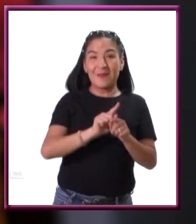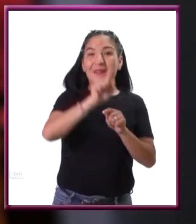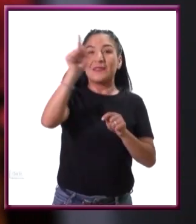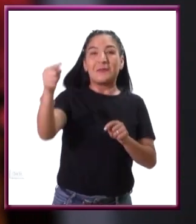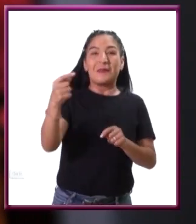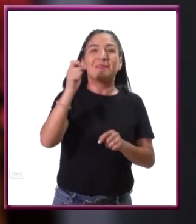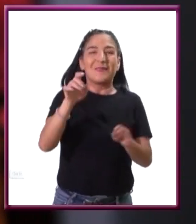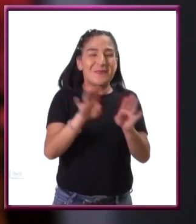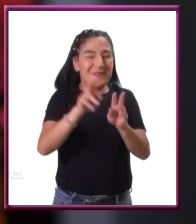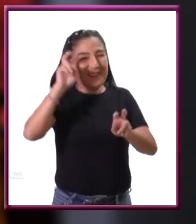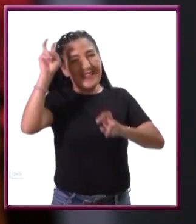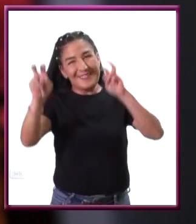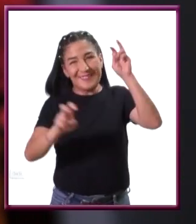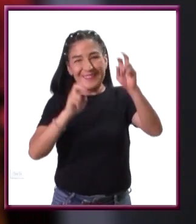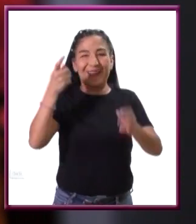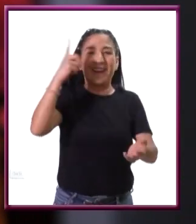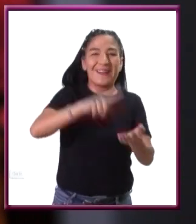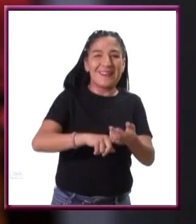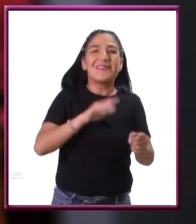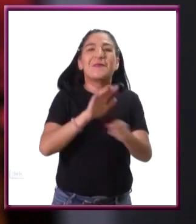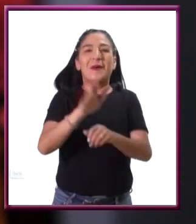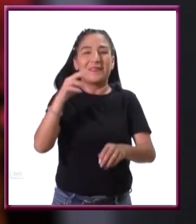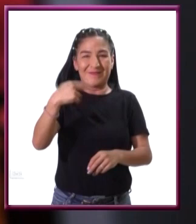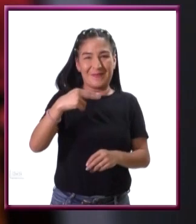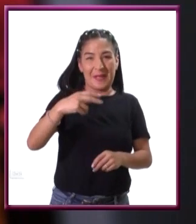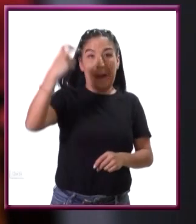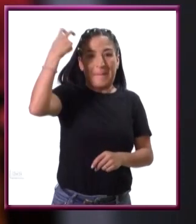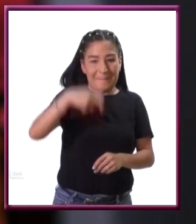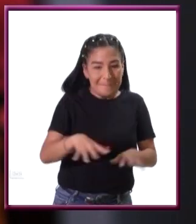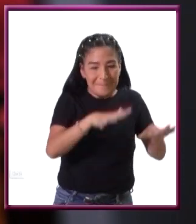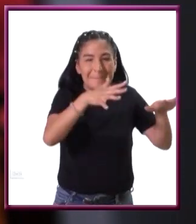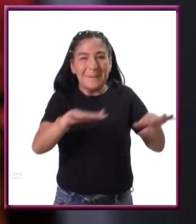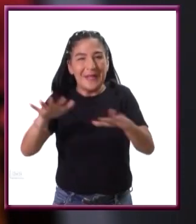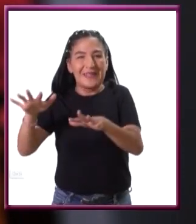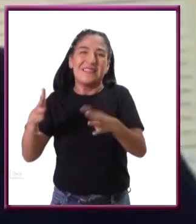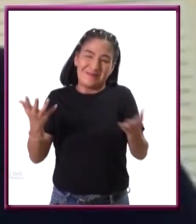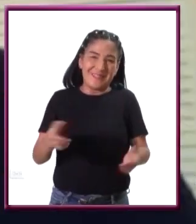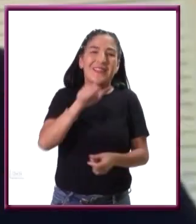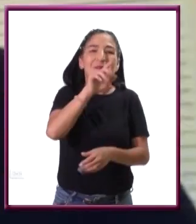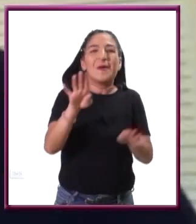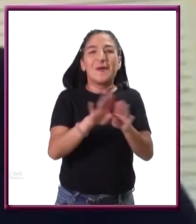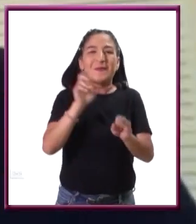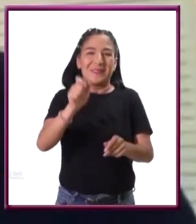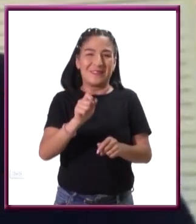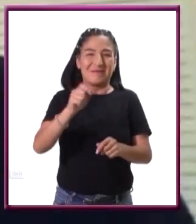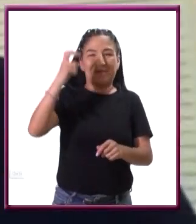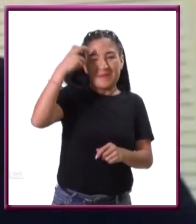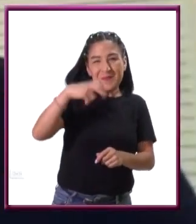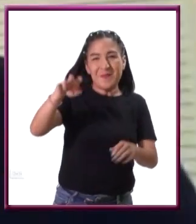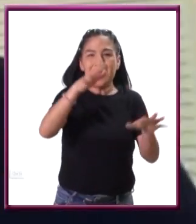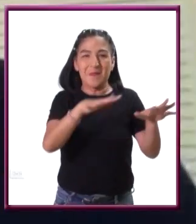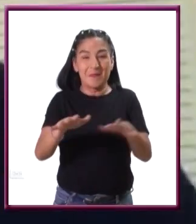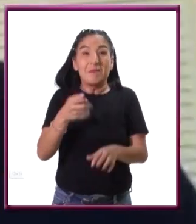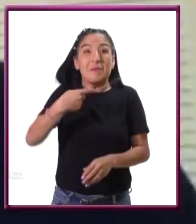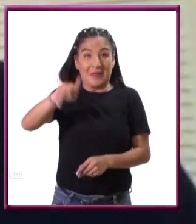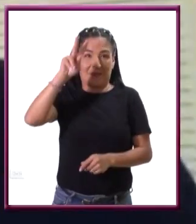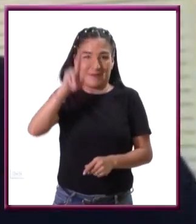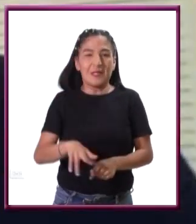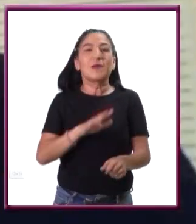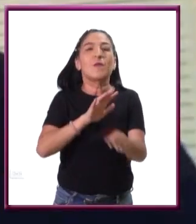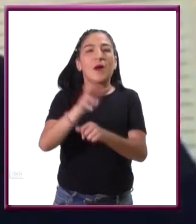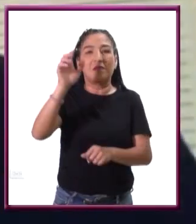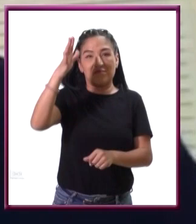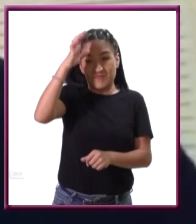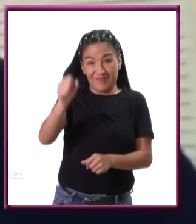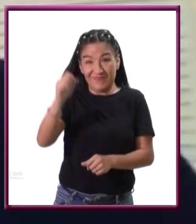Daría igual si la película se hubiera llamado Viaje al Mar, que de hecho Méliès también hizo unas películas de Viaje al Mar, pero realmente no hay un concepto científico detrás,